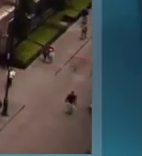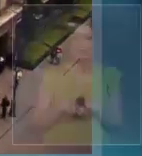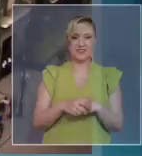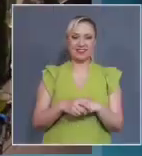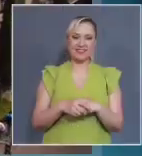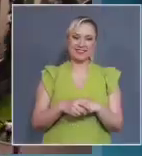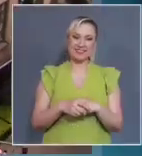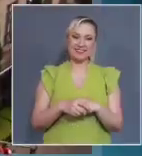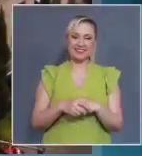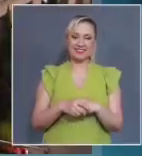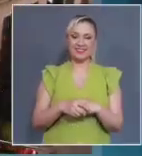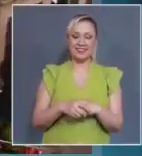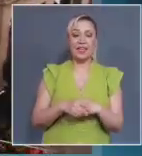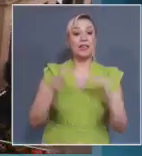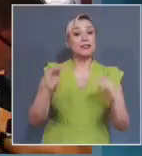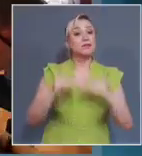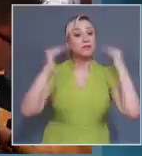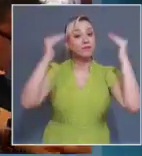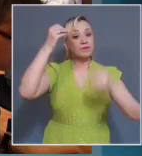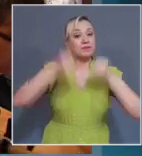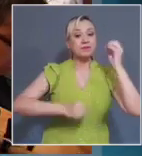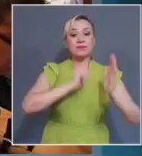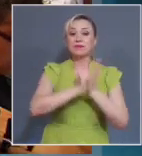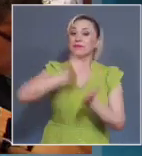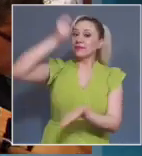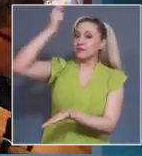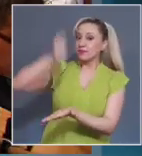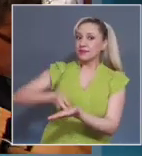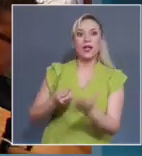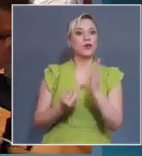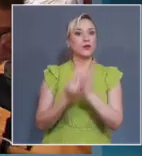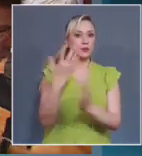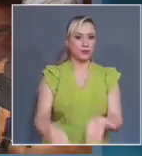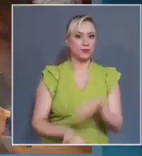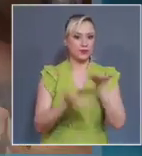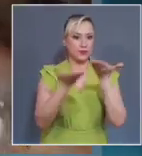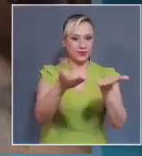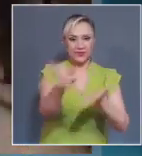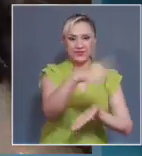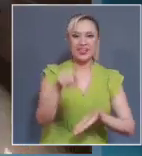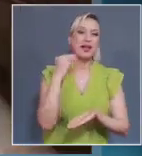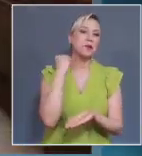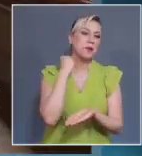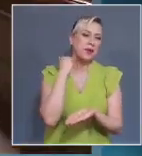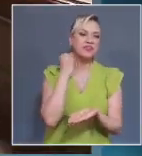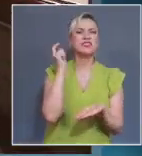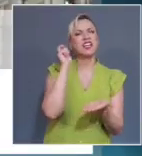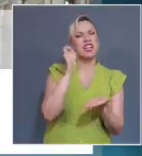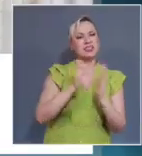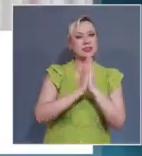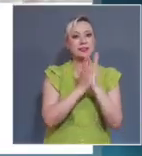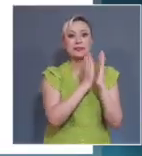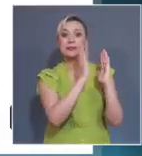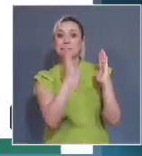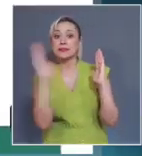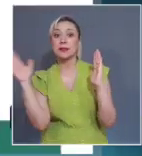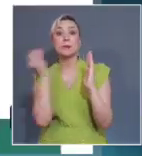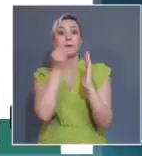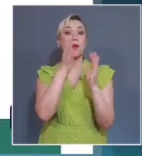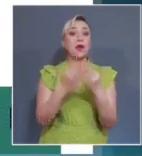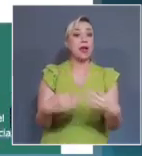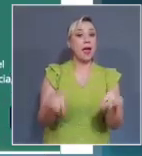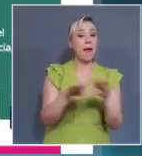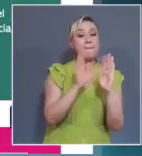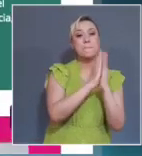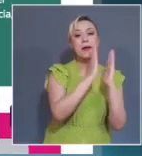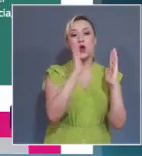La Suprema Corte de Justicia puso a disposición de la comunidad jurídica su acervo bibliográfico a través de la Biblioteca Digital.